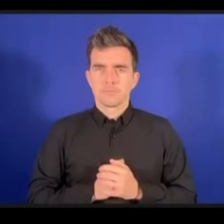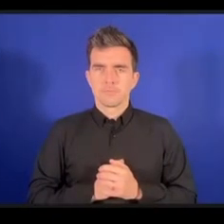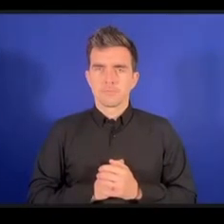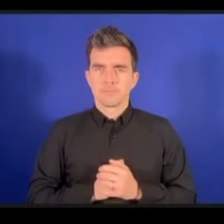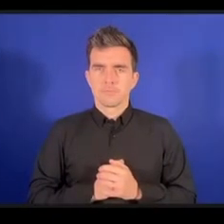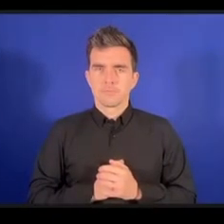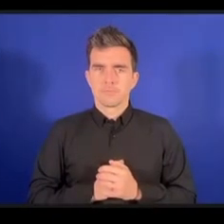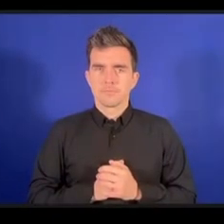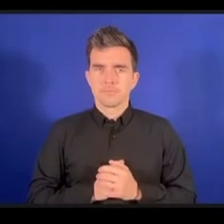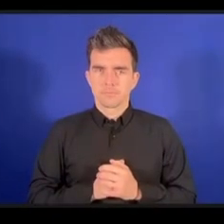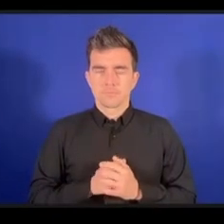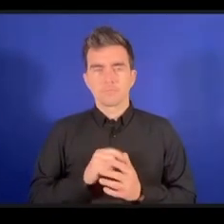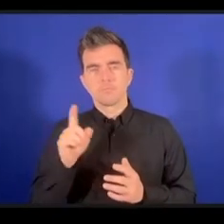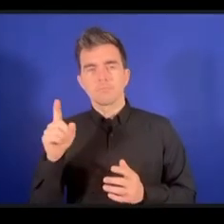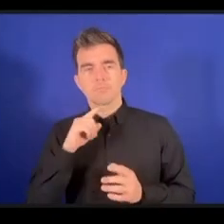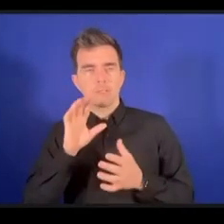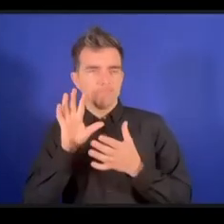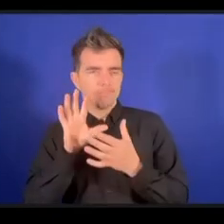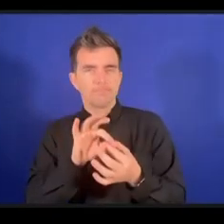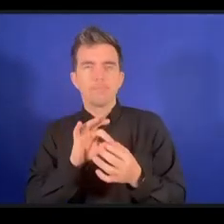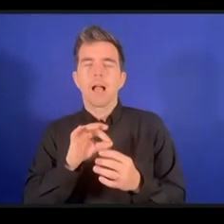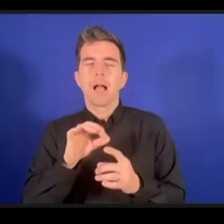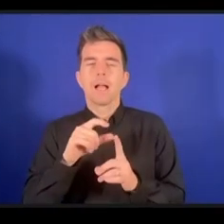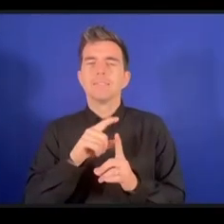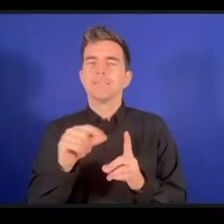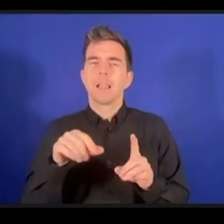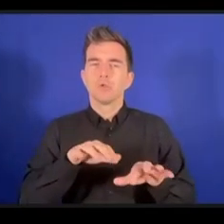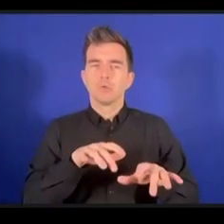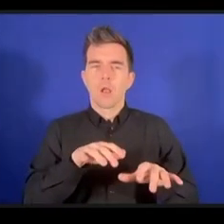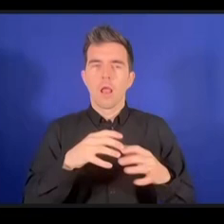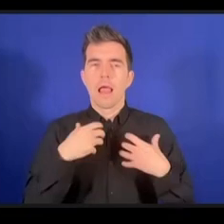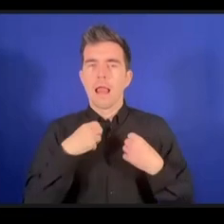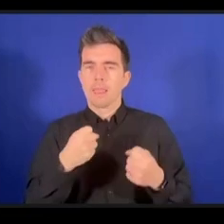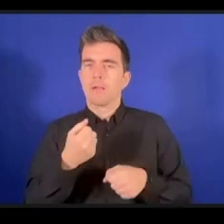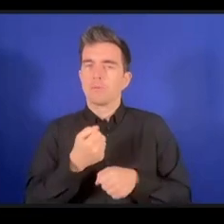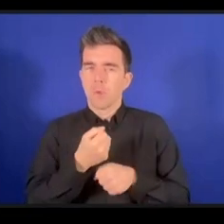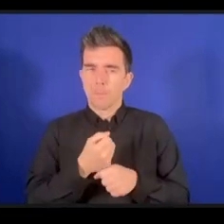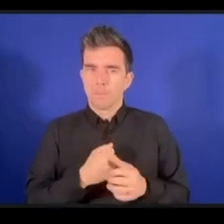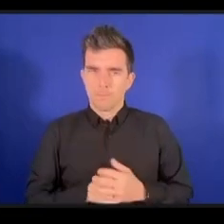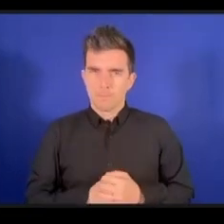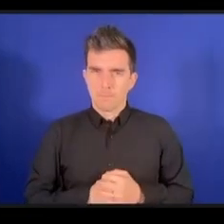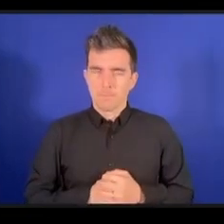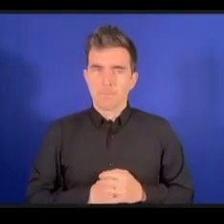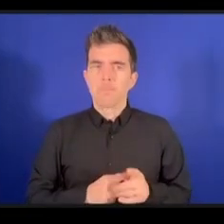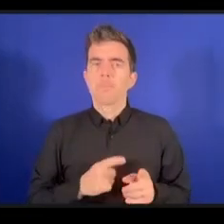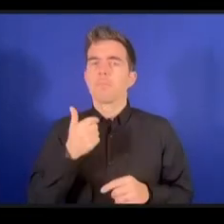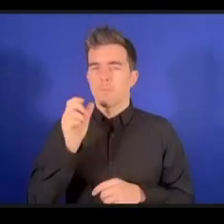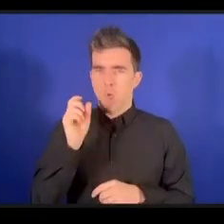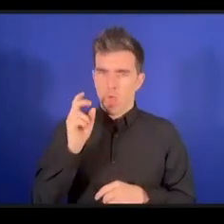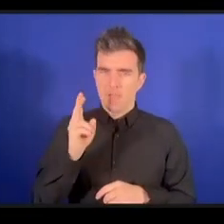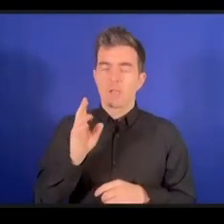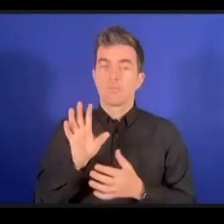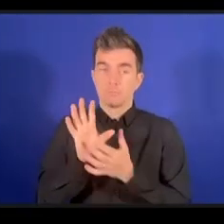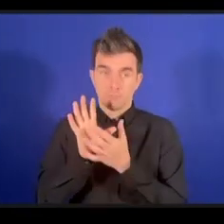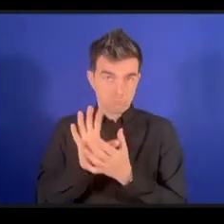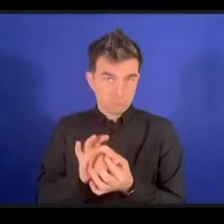de la salud digital Ah entonces ahora eh toca